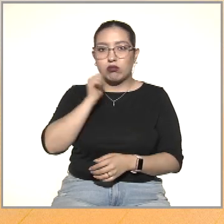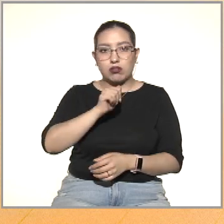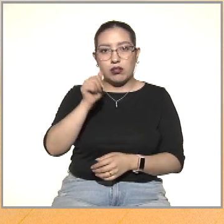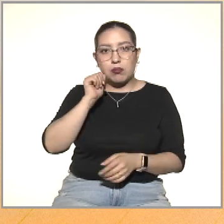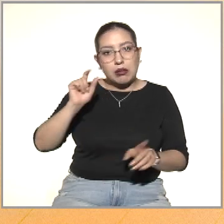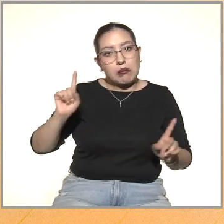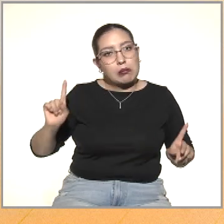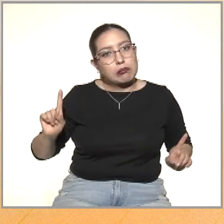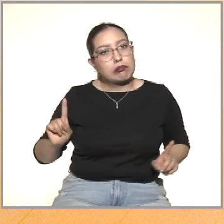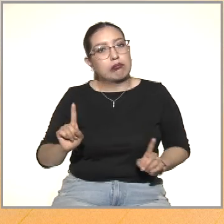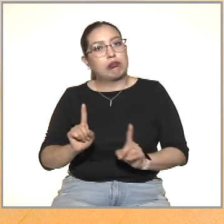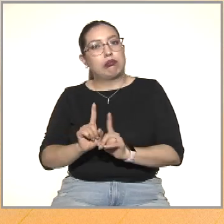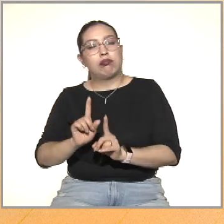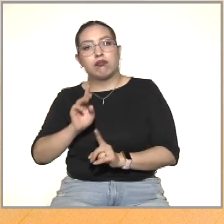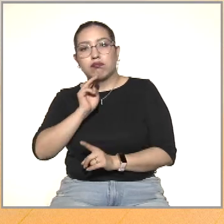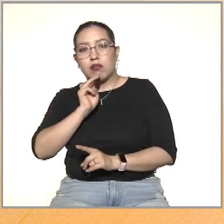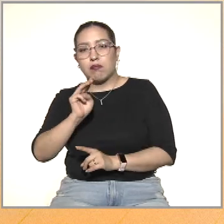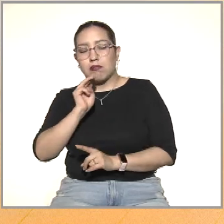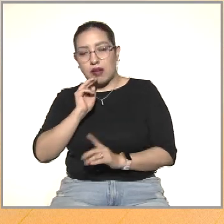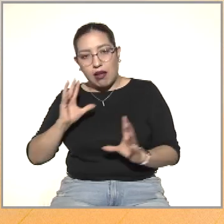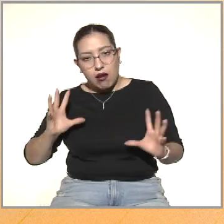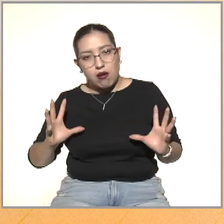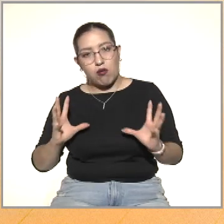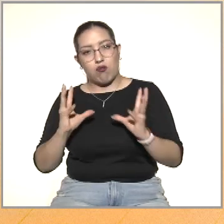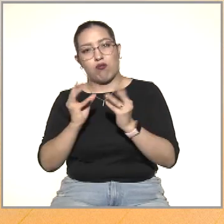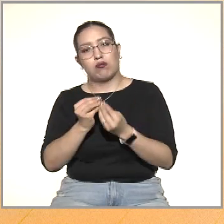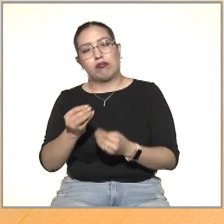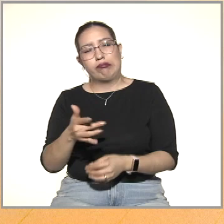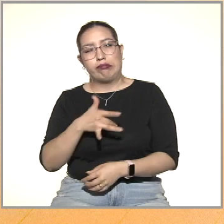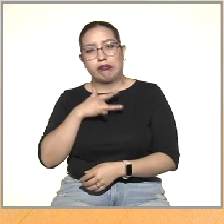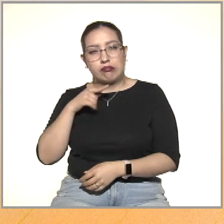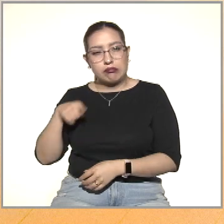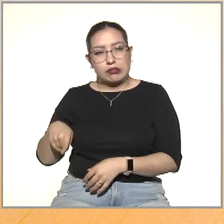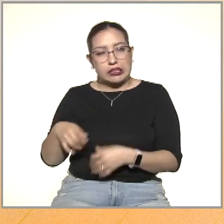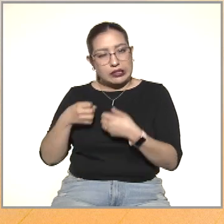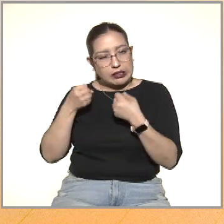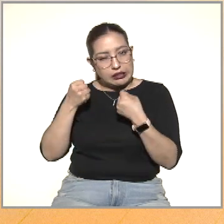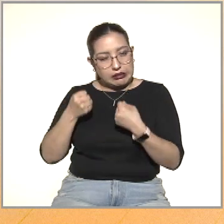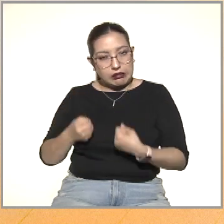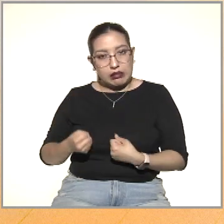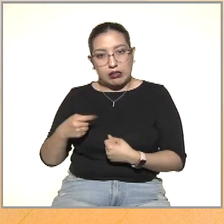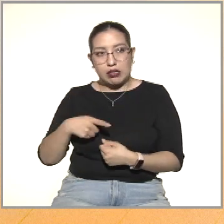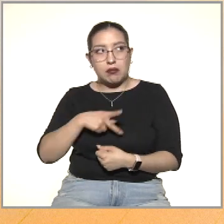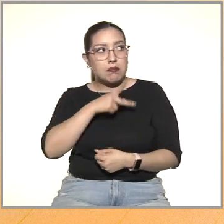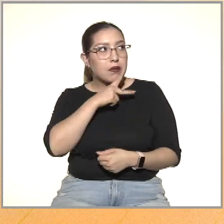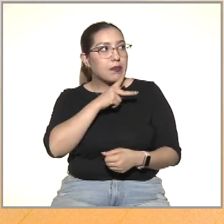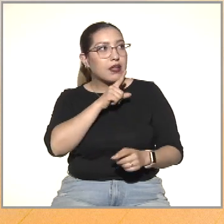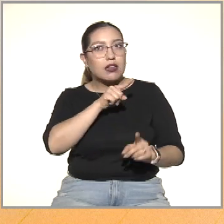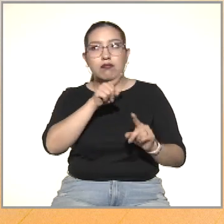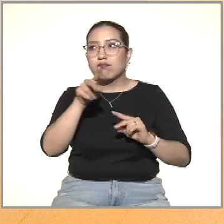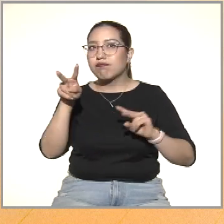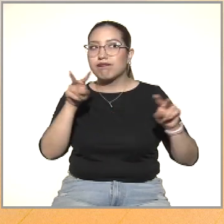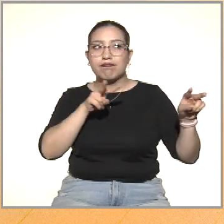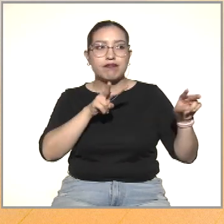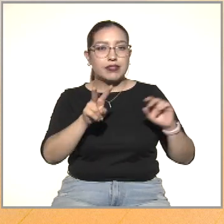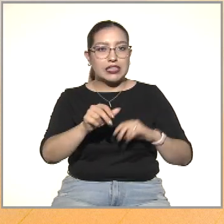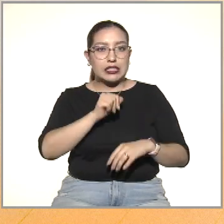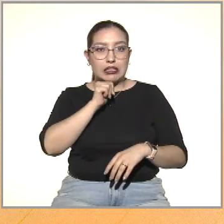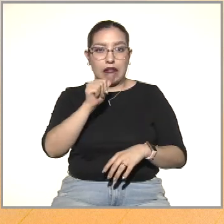con ella porque pues me sentía seguro y porque pues ahí no estaba papá.